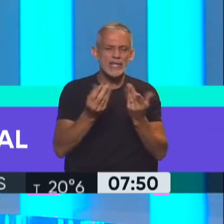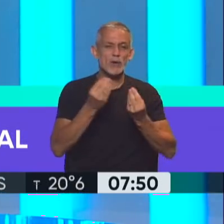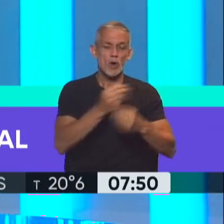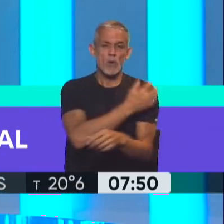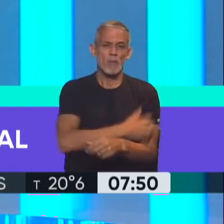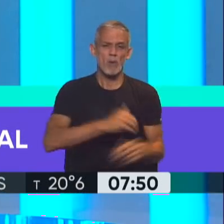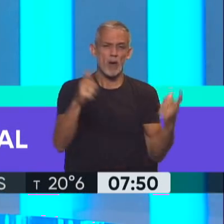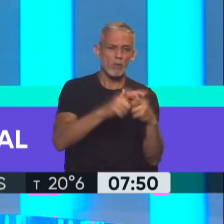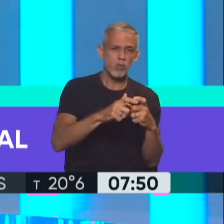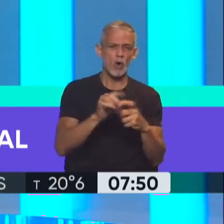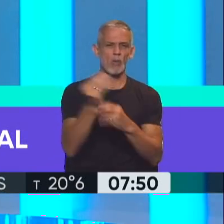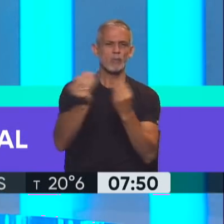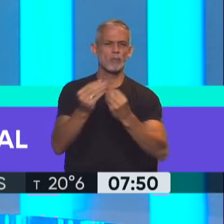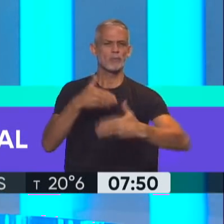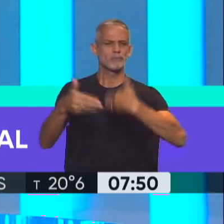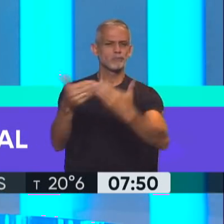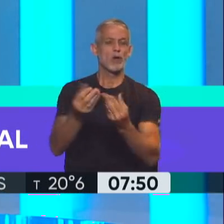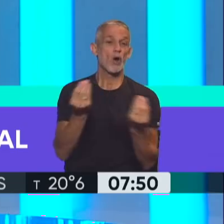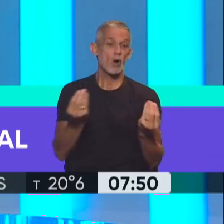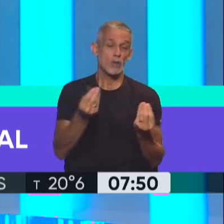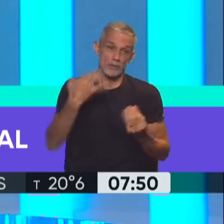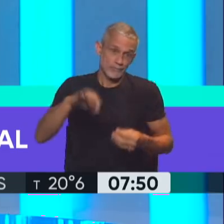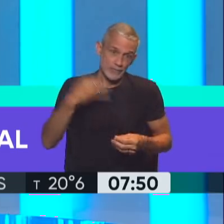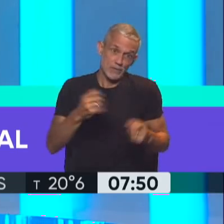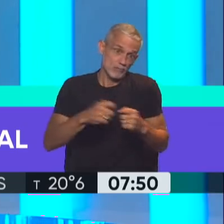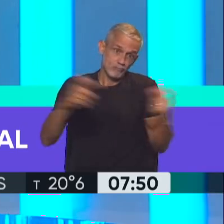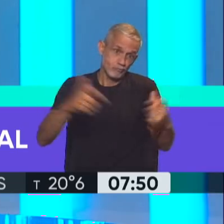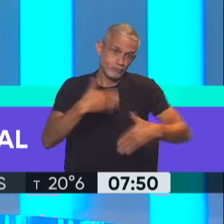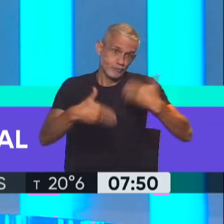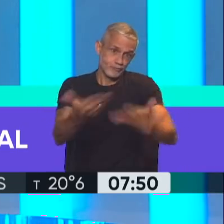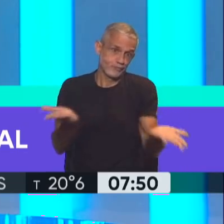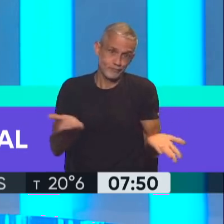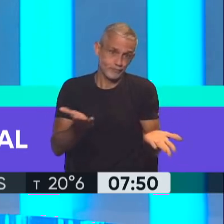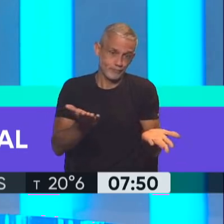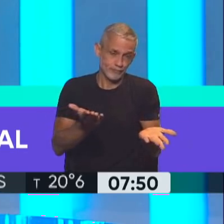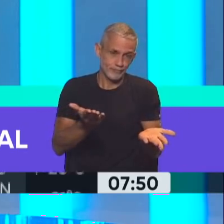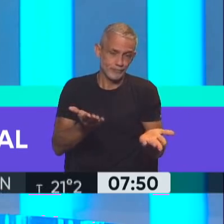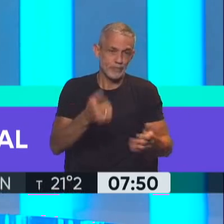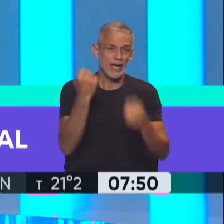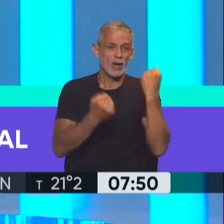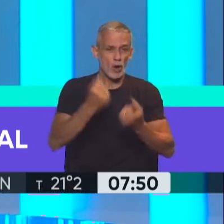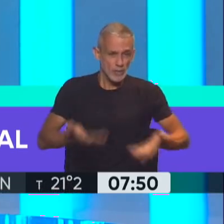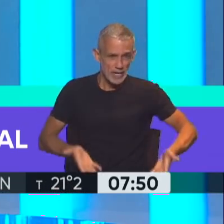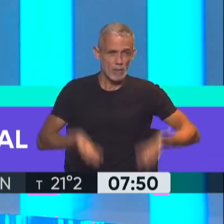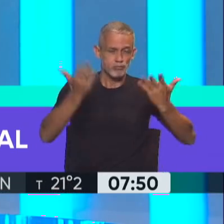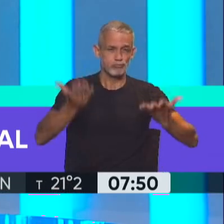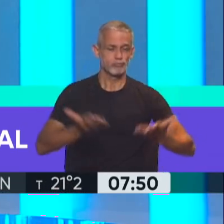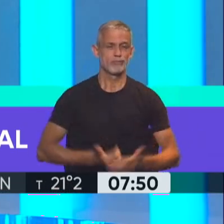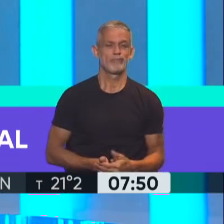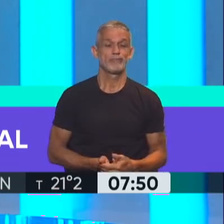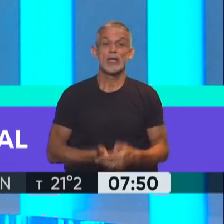pobreza y generar desarrollo que no sea a través del crecimiento o por lo menos no hay una receta sustentable en esa materia